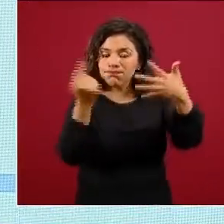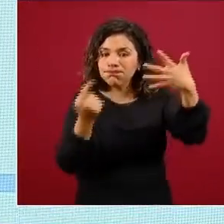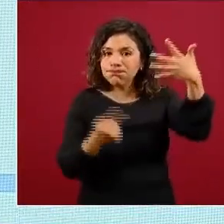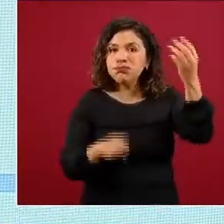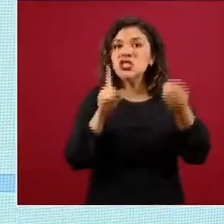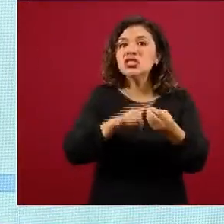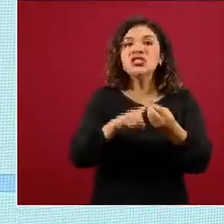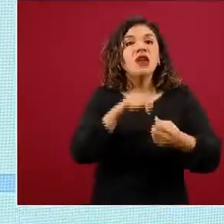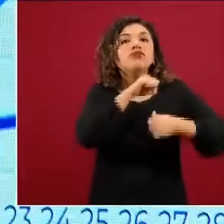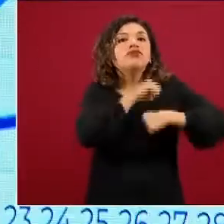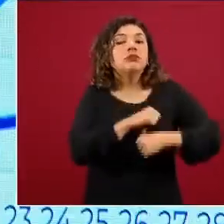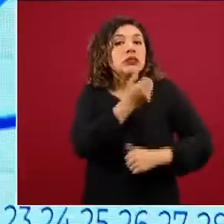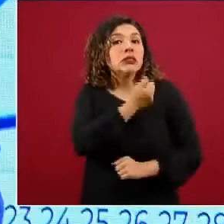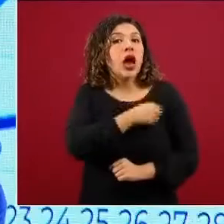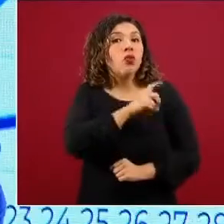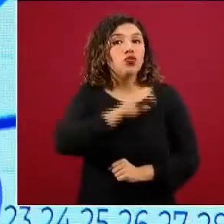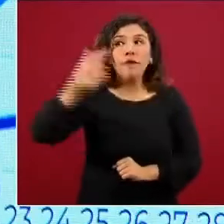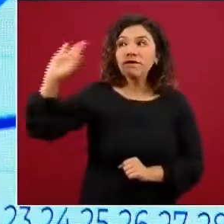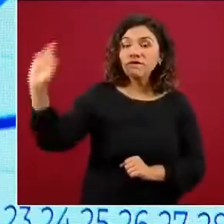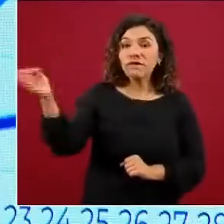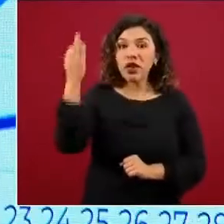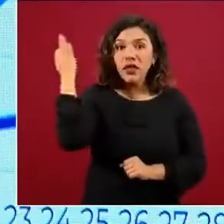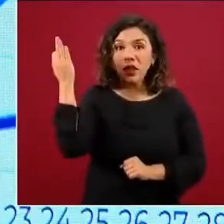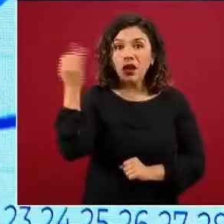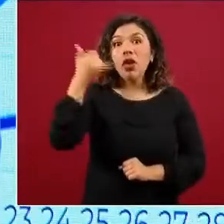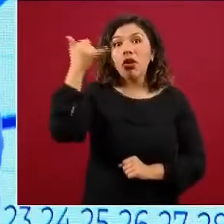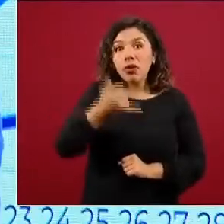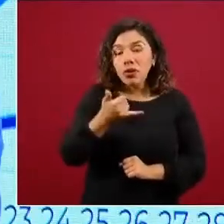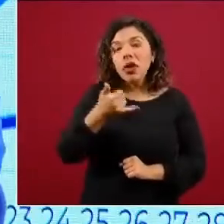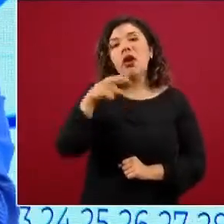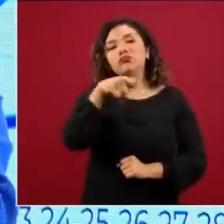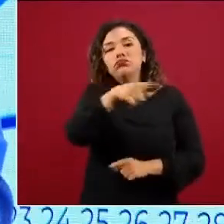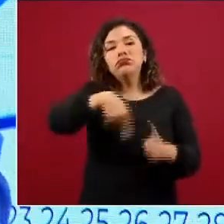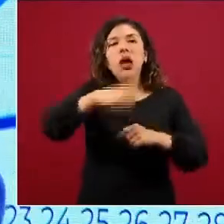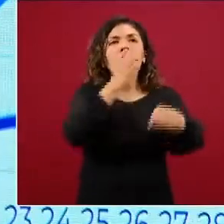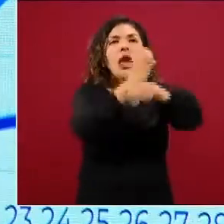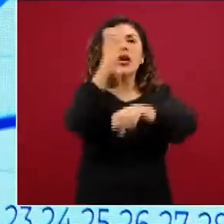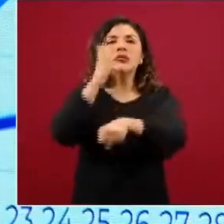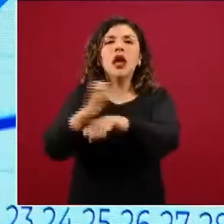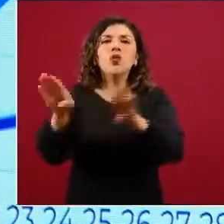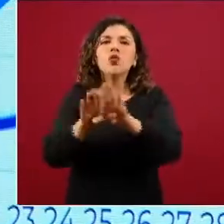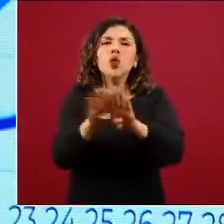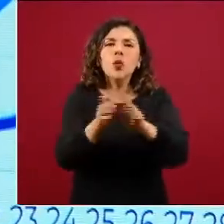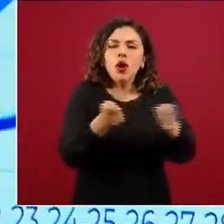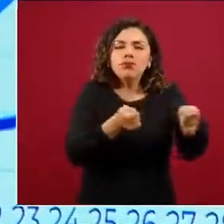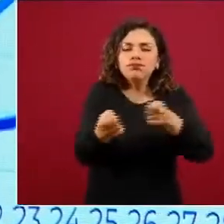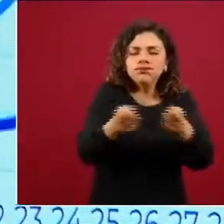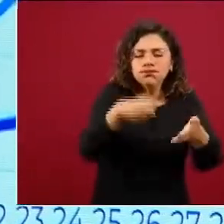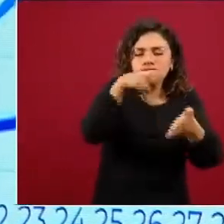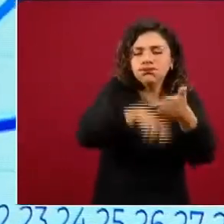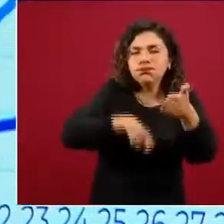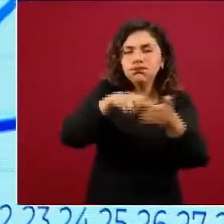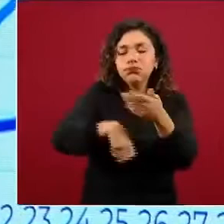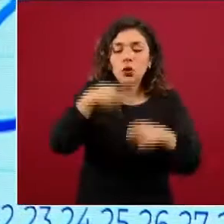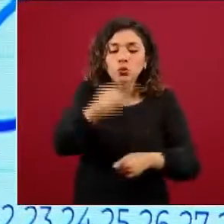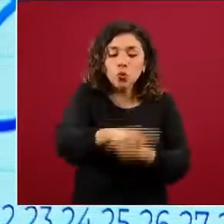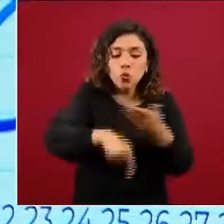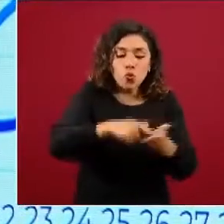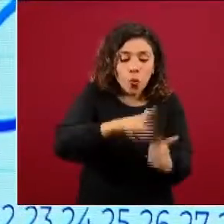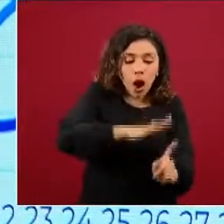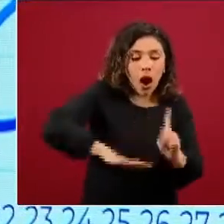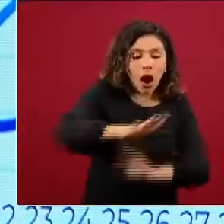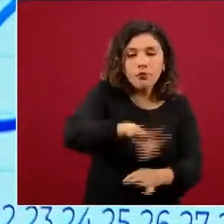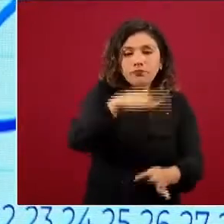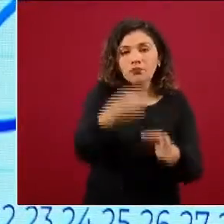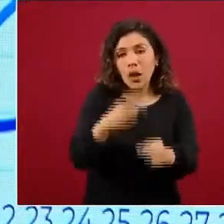por la Autoridad Sanitaria Federal y también de hacer las adaptaciones necesarias para que en el nivel local se